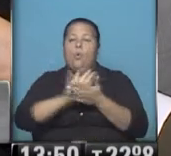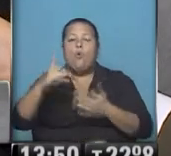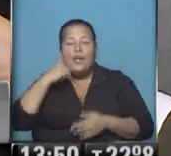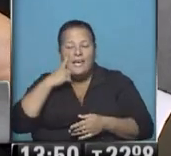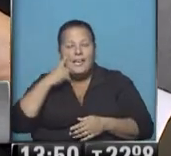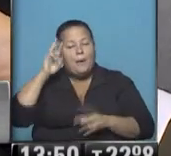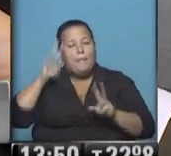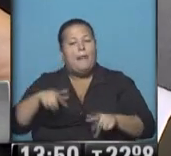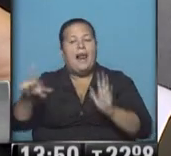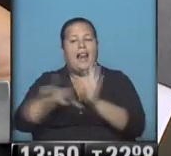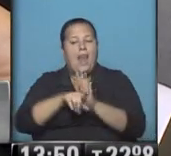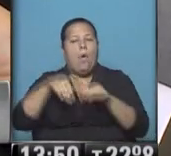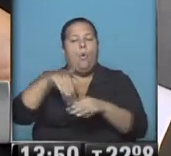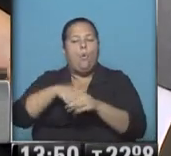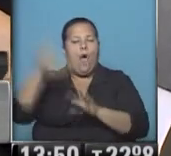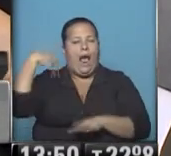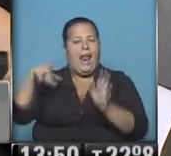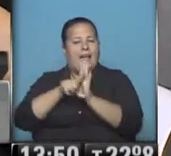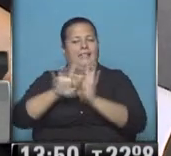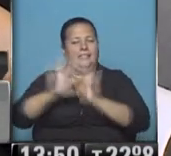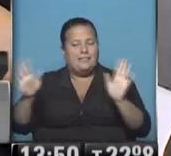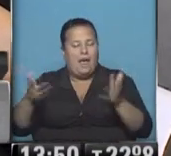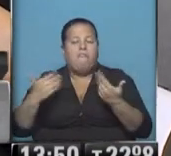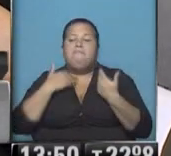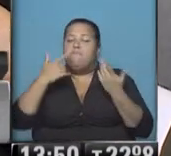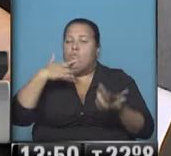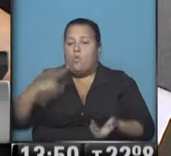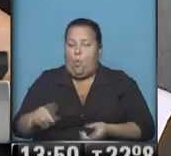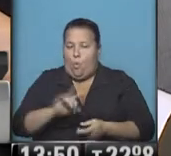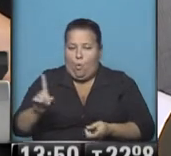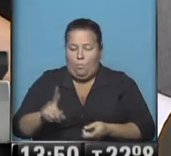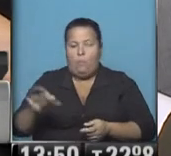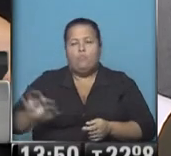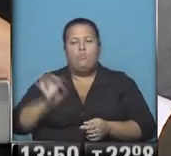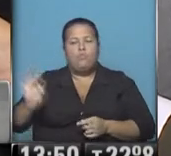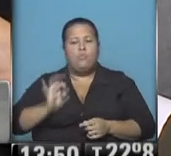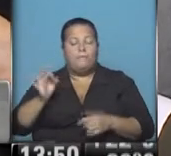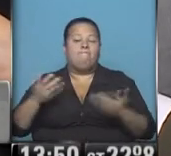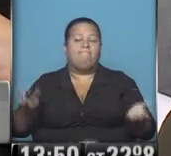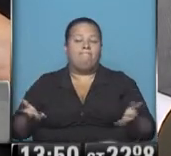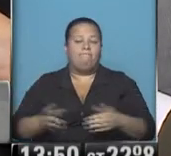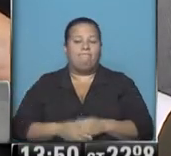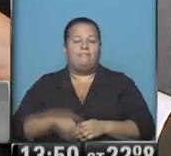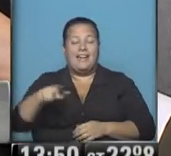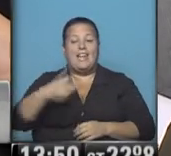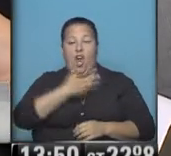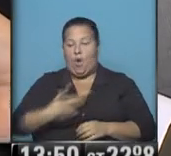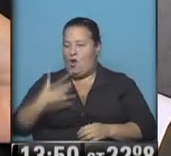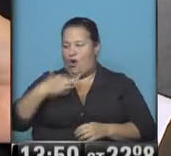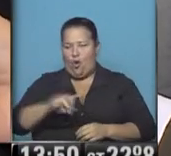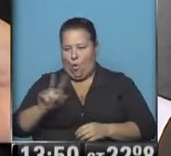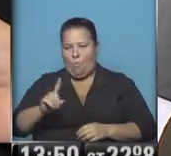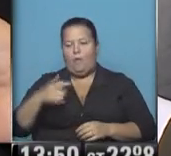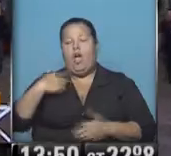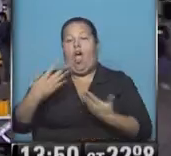que está prevista en una ley votada por la legislatura y que no se cumplió en todos estos años, y evidentemente este gobierno no la va a cumplir. Así que